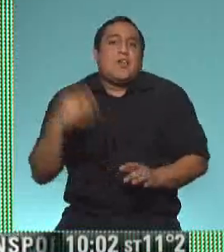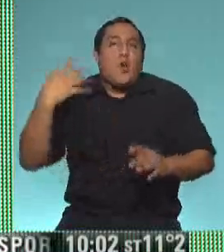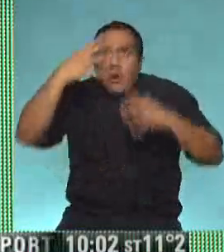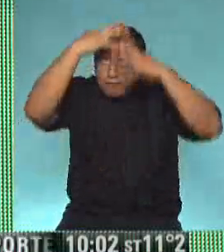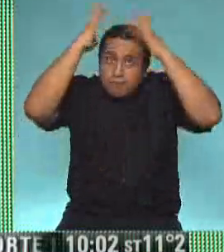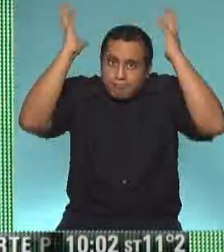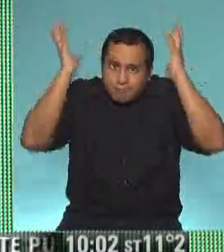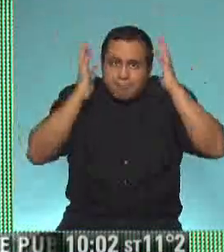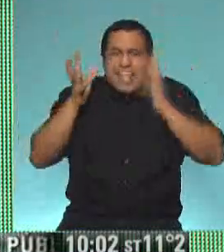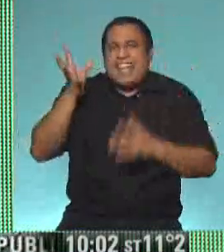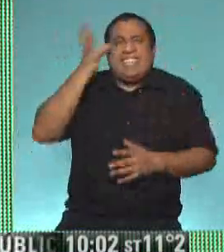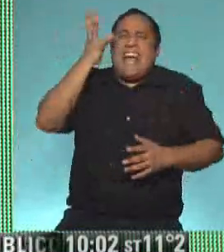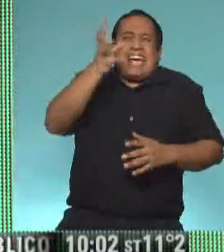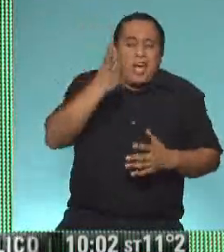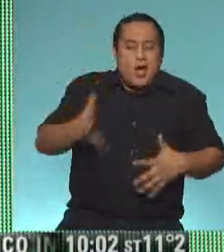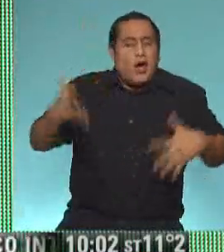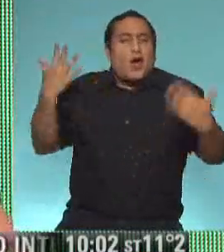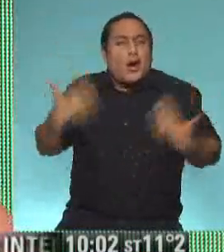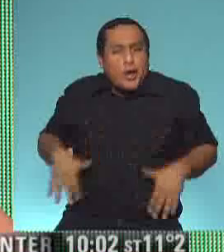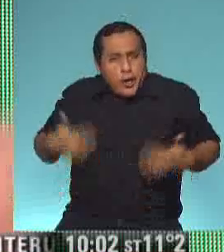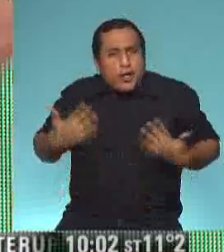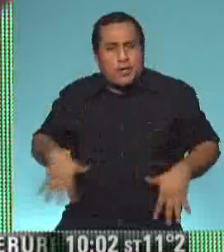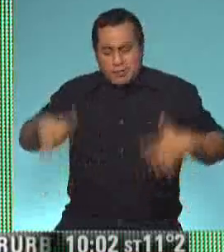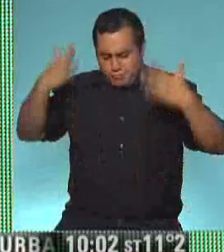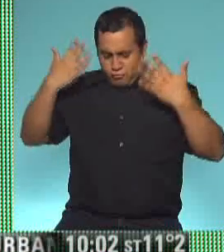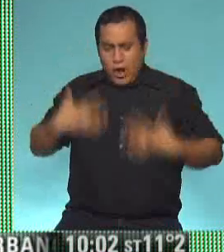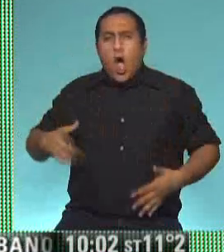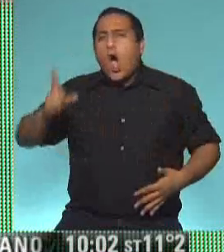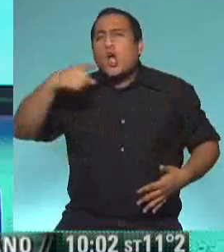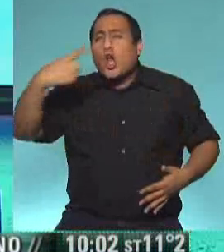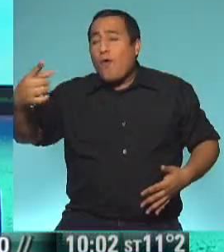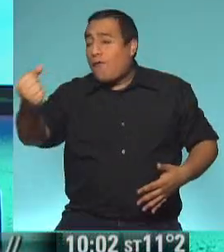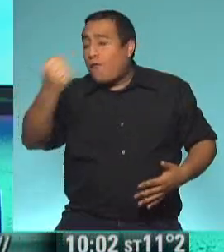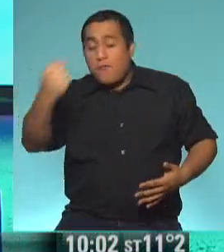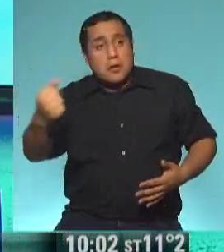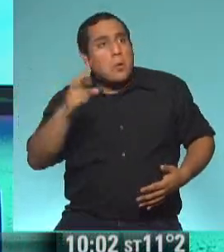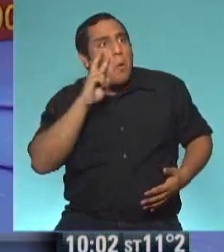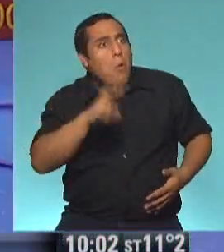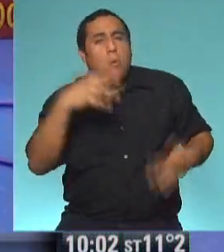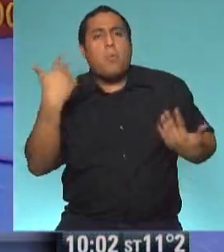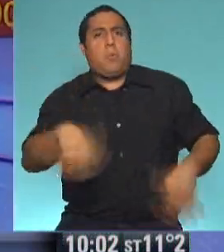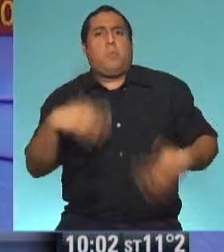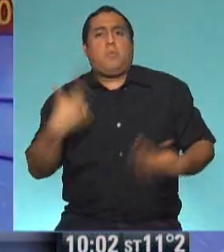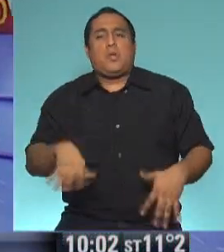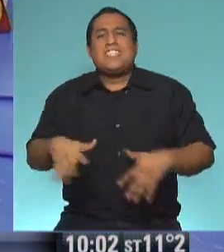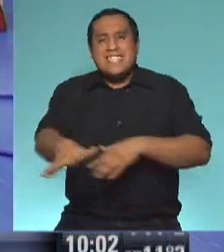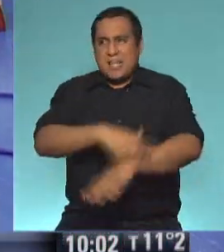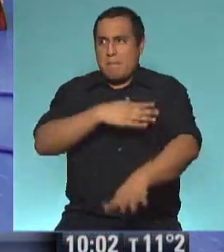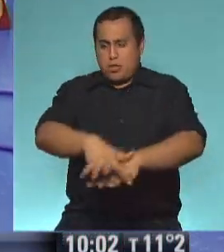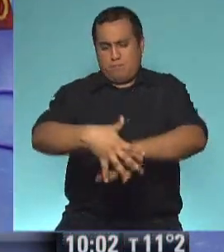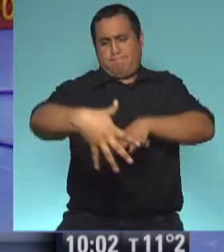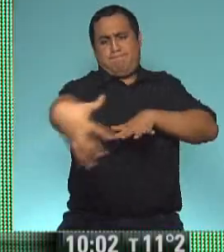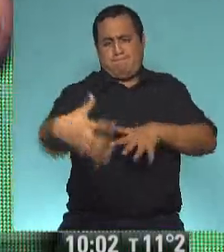pelucas extravagantes, que también usan un vestuario muy colorido. Llamativo. Unos zapatos